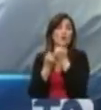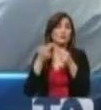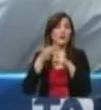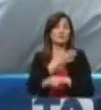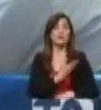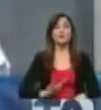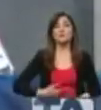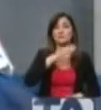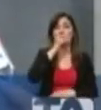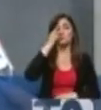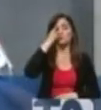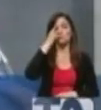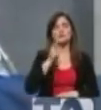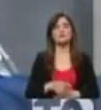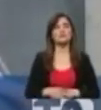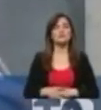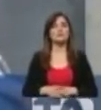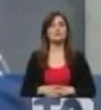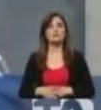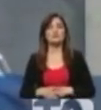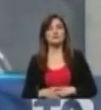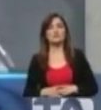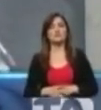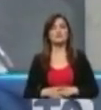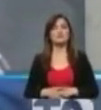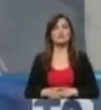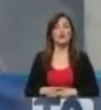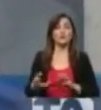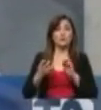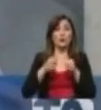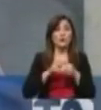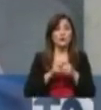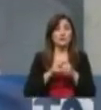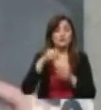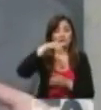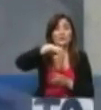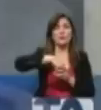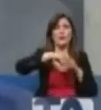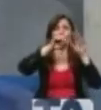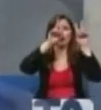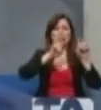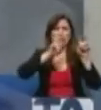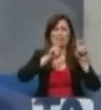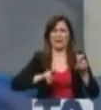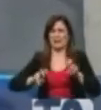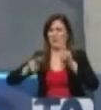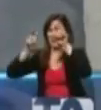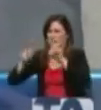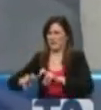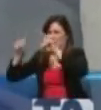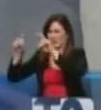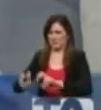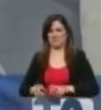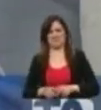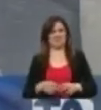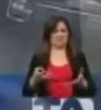exmandatario Rafael Correa. Tiene un problema estructural el proyecto y es su nombre, incorpora tantos temas que hace perder de vista que efectivamente sea un